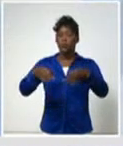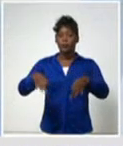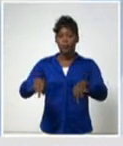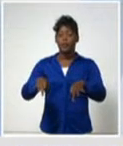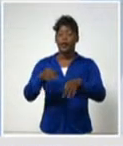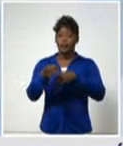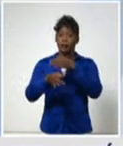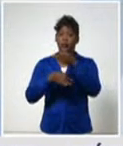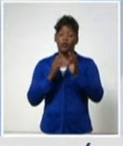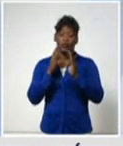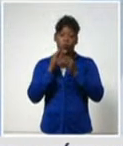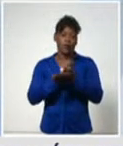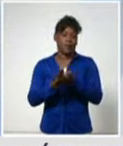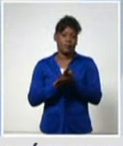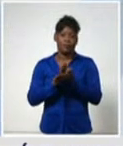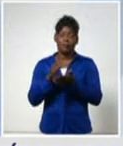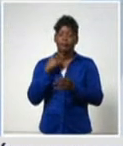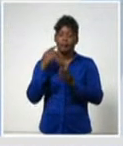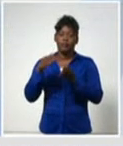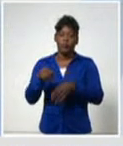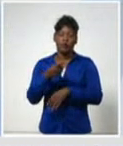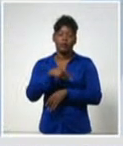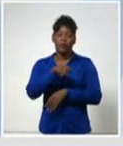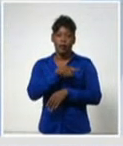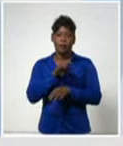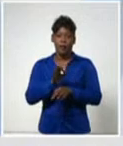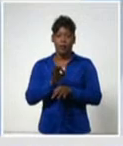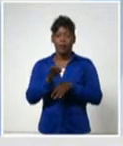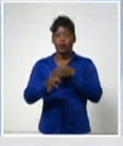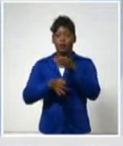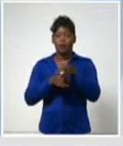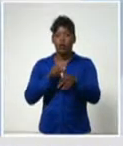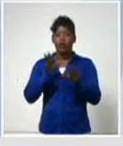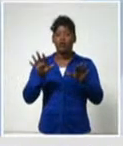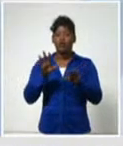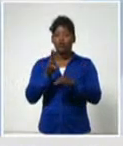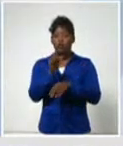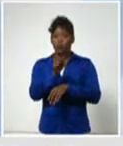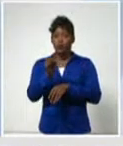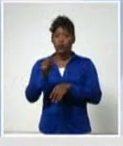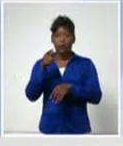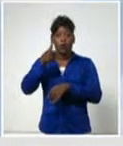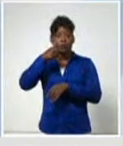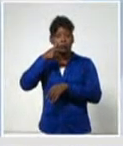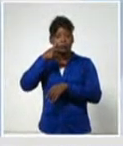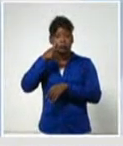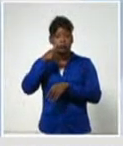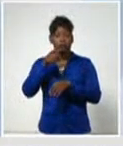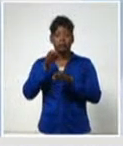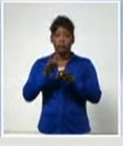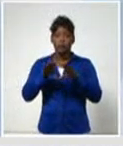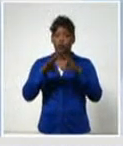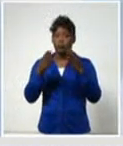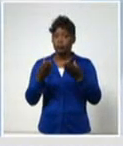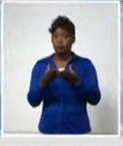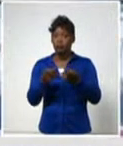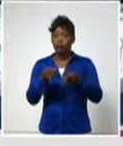ningún fallecido en la jornada de ayer, 2 evacuados es la cifra que se sigue manteniendo a nivel global. Se